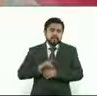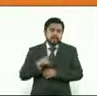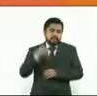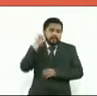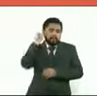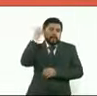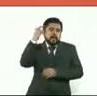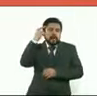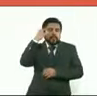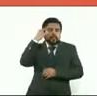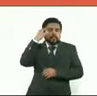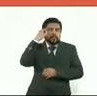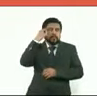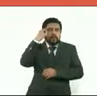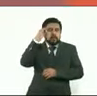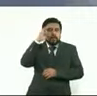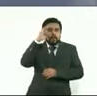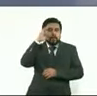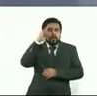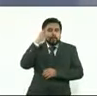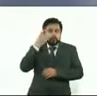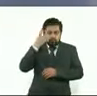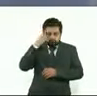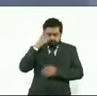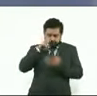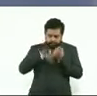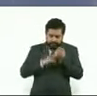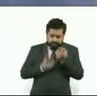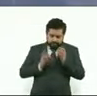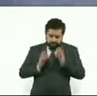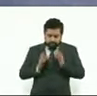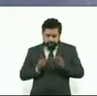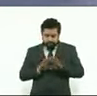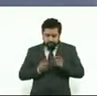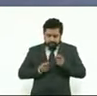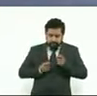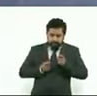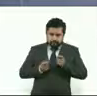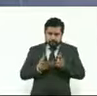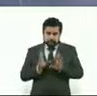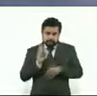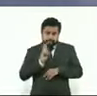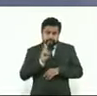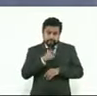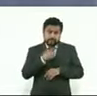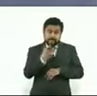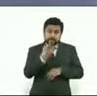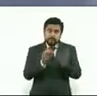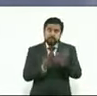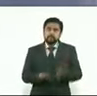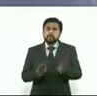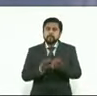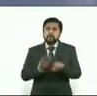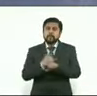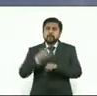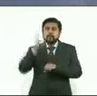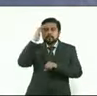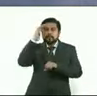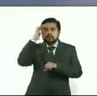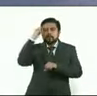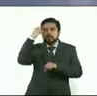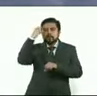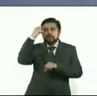qué estrategia va a seguir para el final, a ver cómo se desenvuelve, porque sí, seguramente ya traen el pensamiento qué es lo que